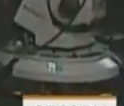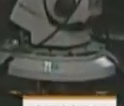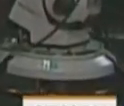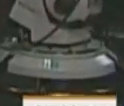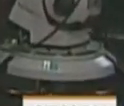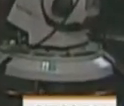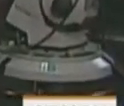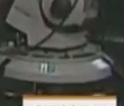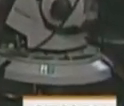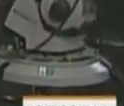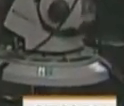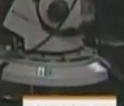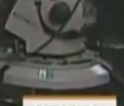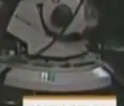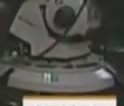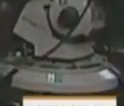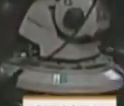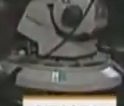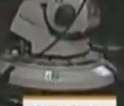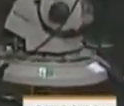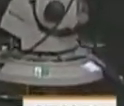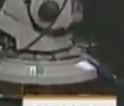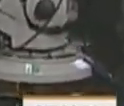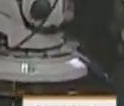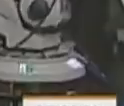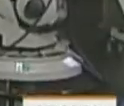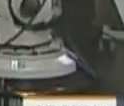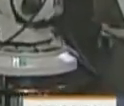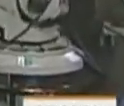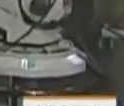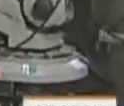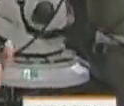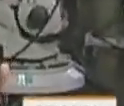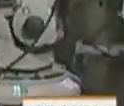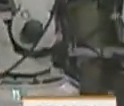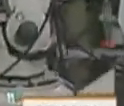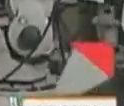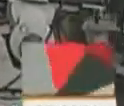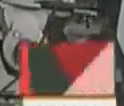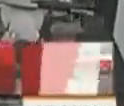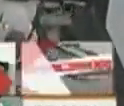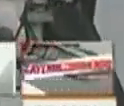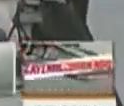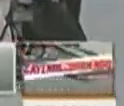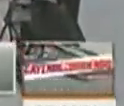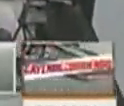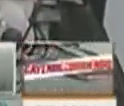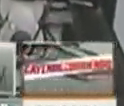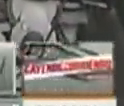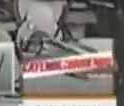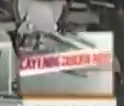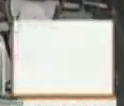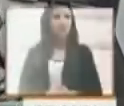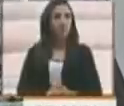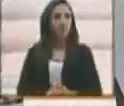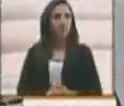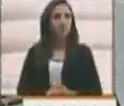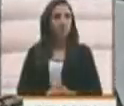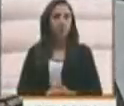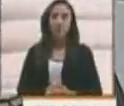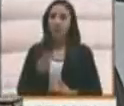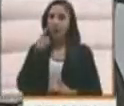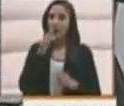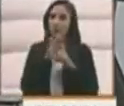Excelente trabajo del equipo de Misión Verdad, donde se analizan no solamente las aristas materiales, sino también simbólicas que se encuentran